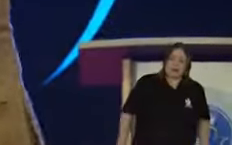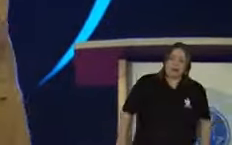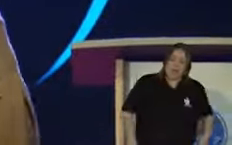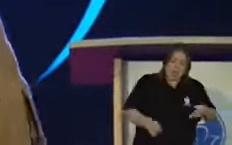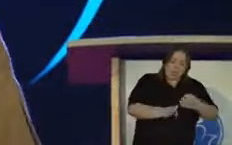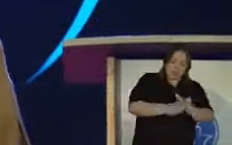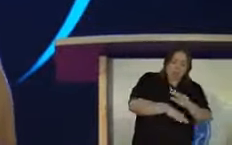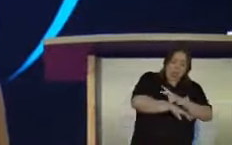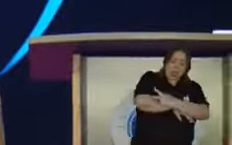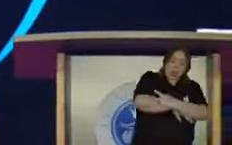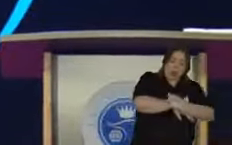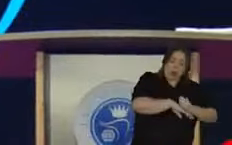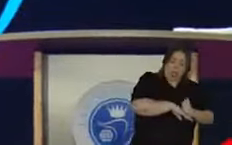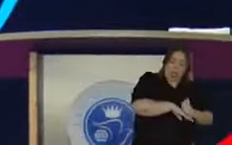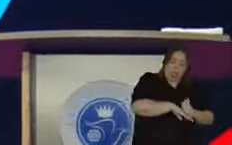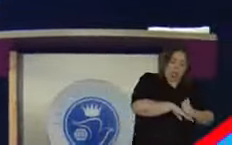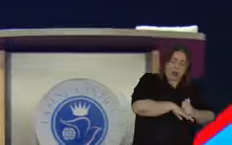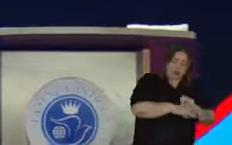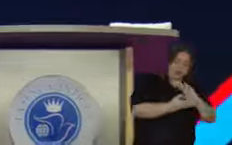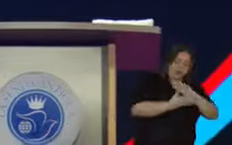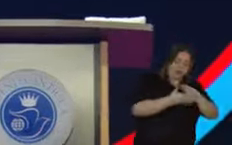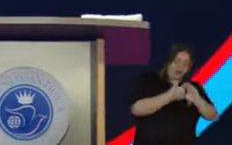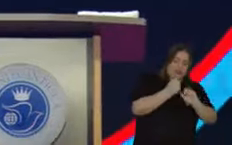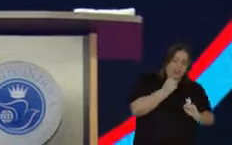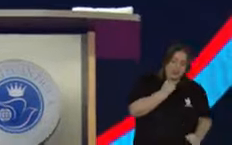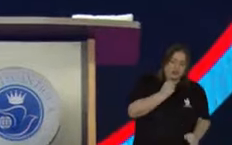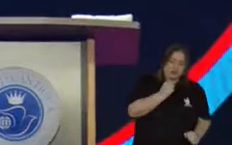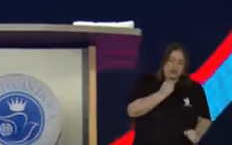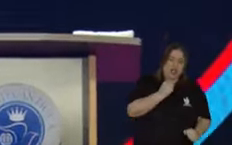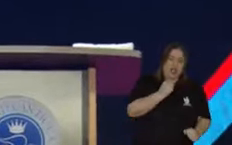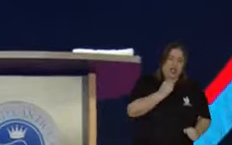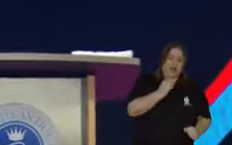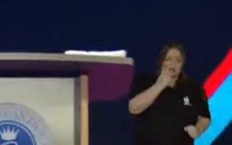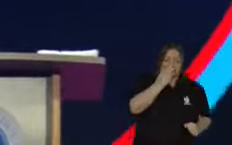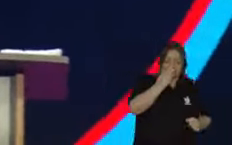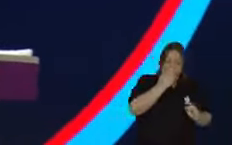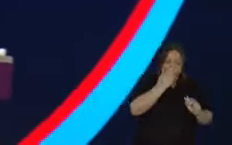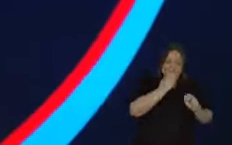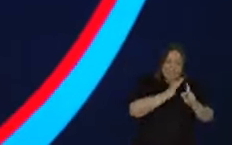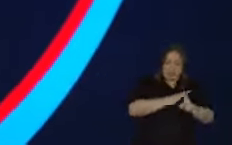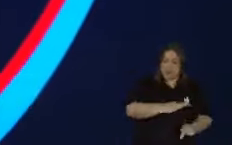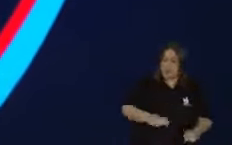es robar, matar y destruir. ¡Asesino!